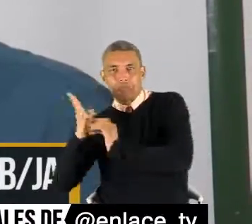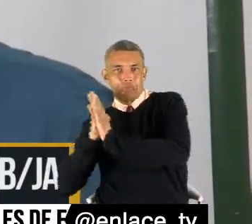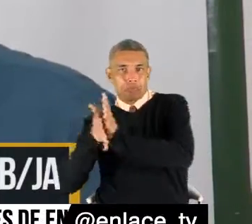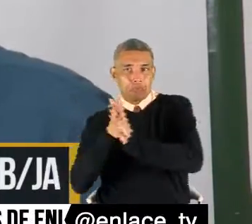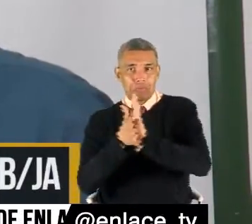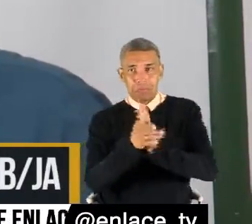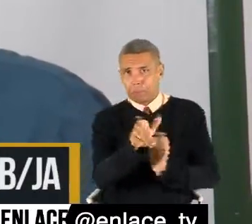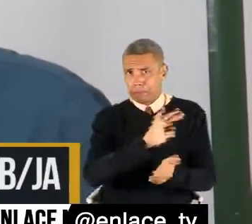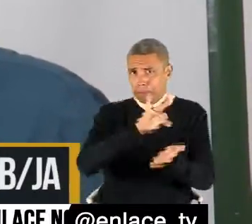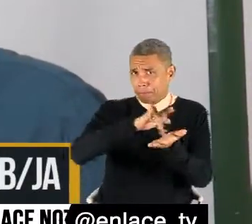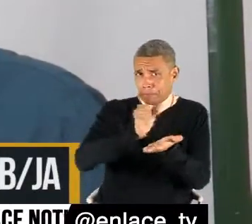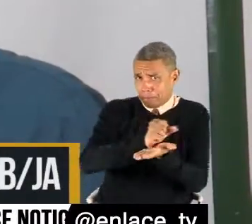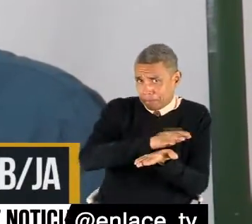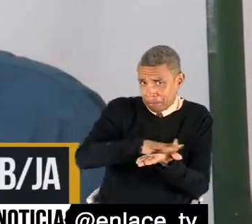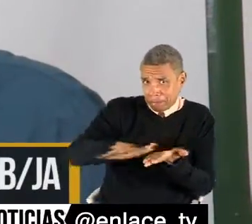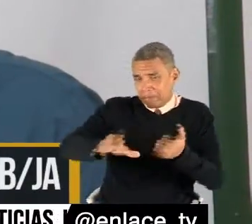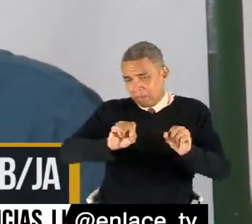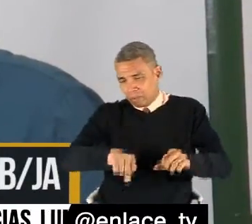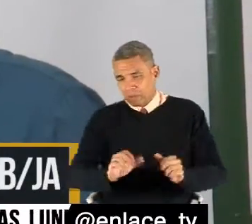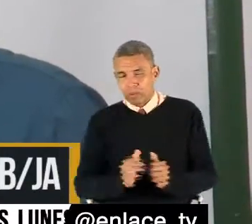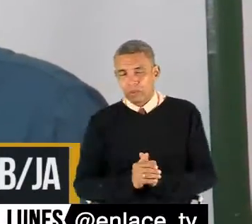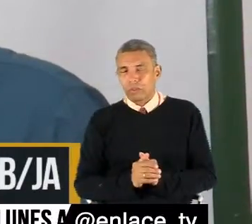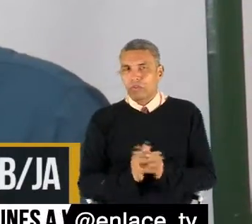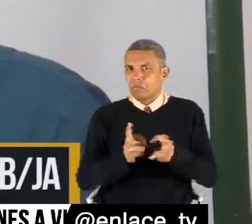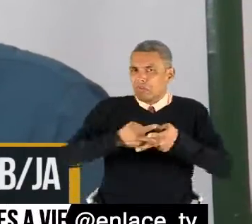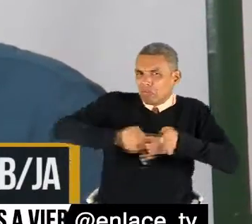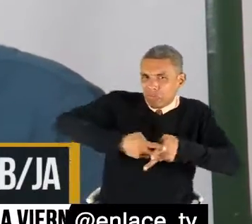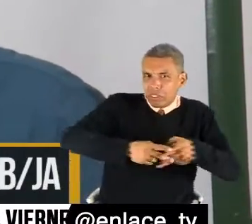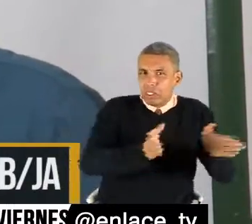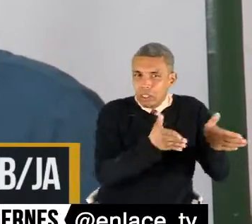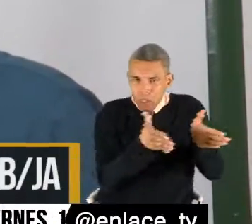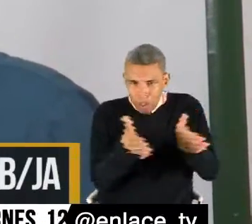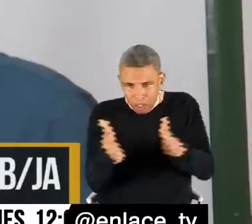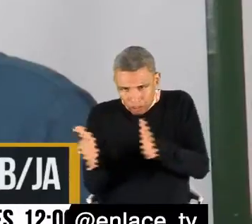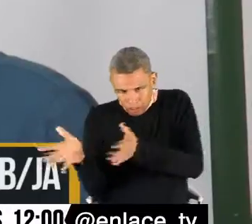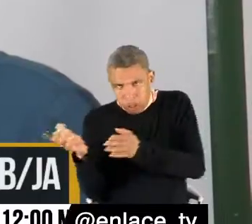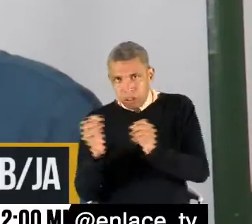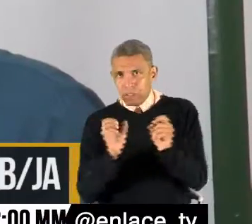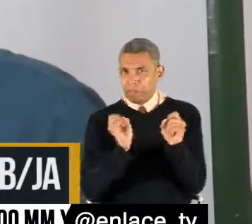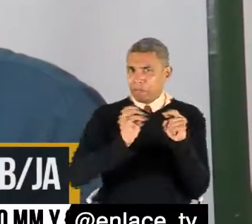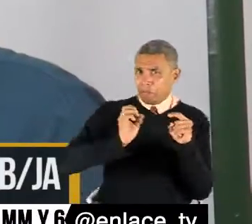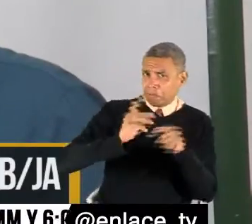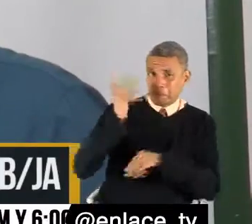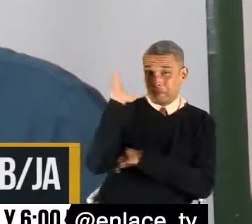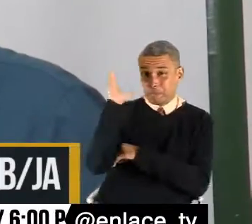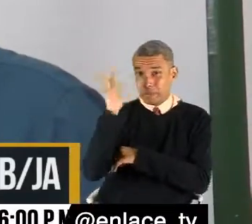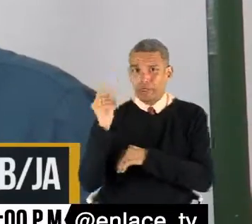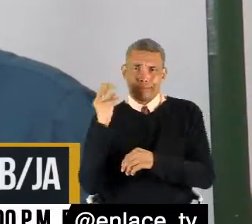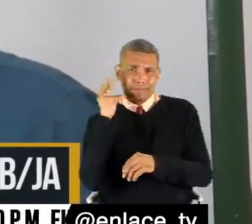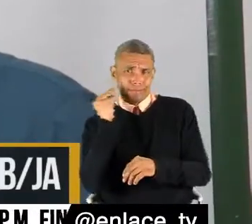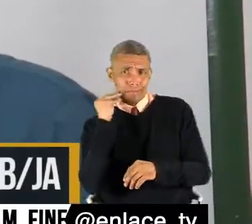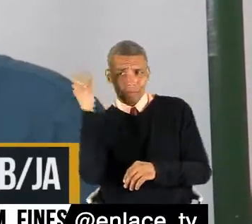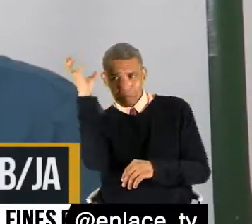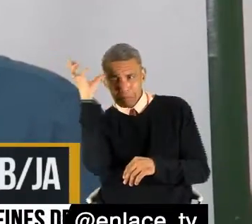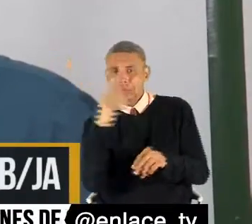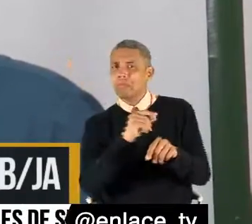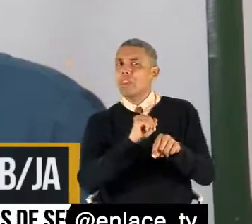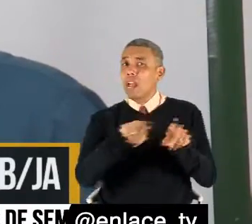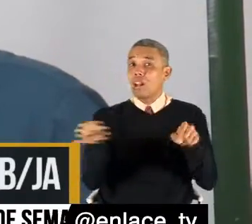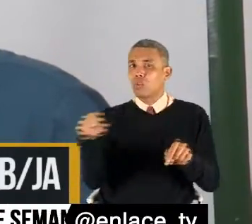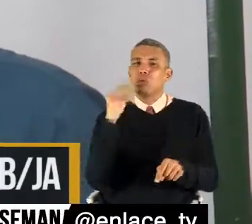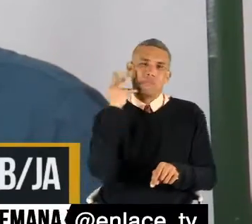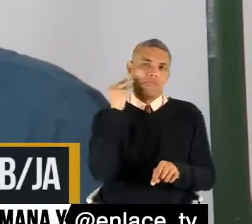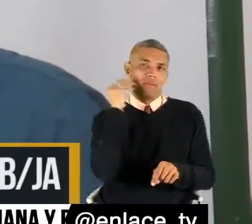netamente académico, seminarios, talleres, foros que nos van a acompañar del orden local y del orden